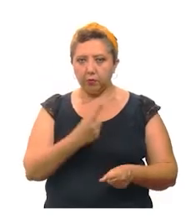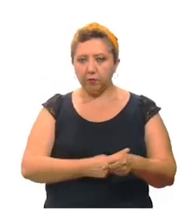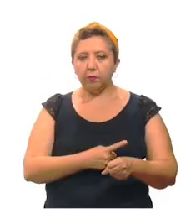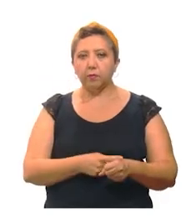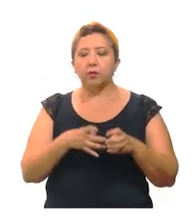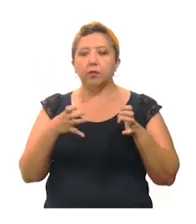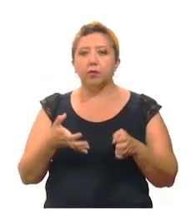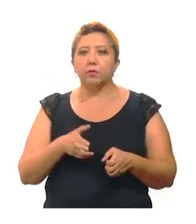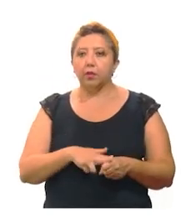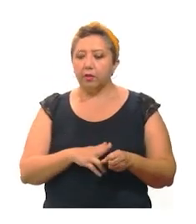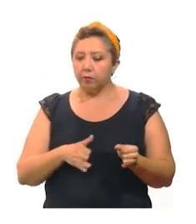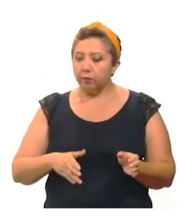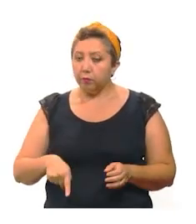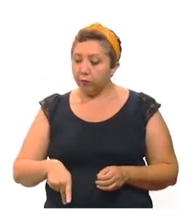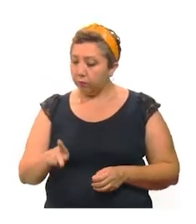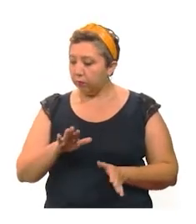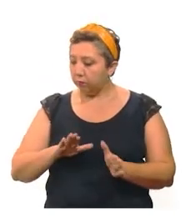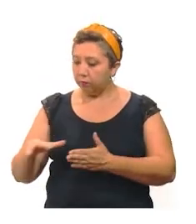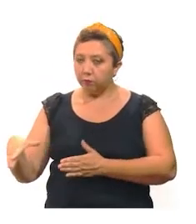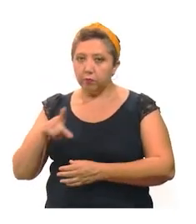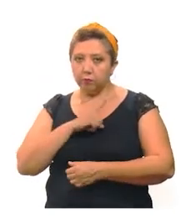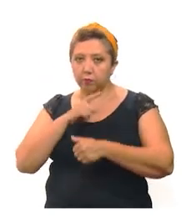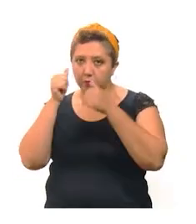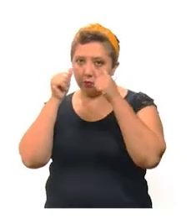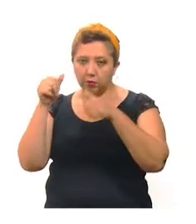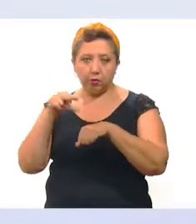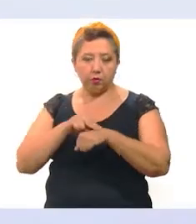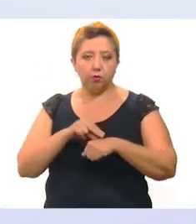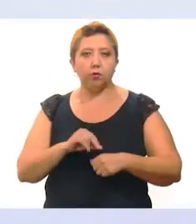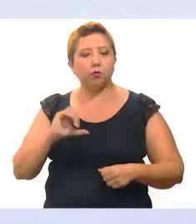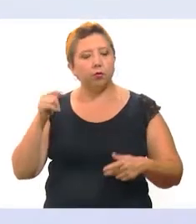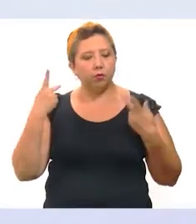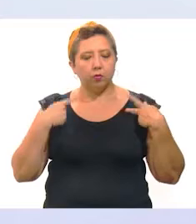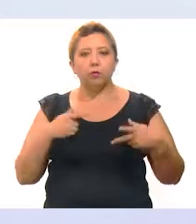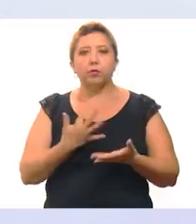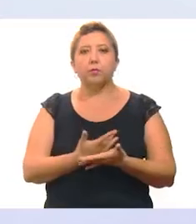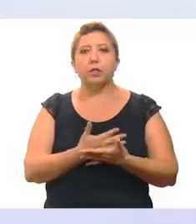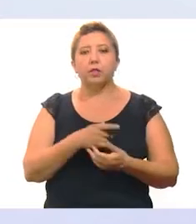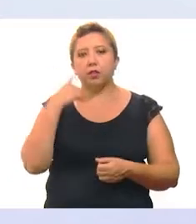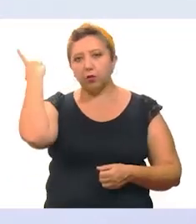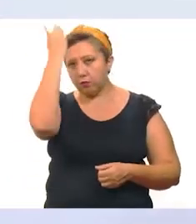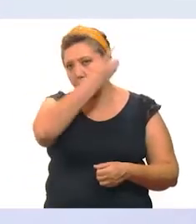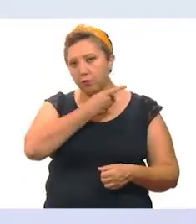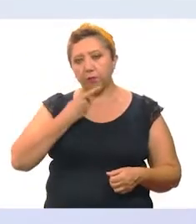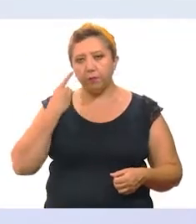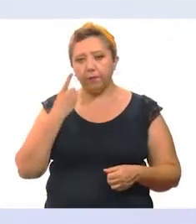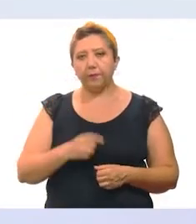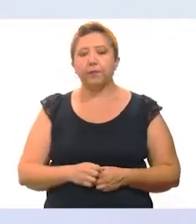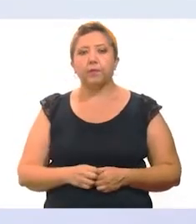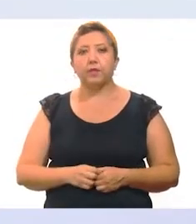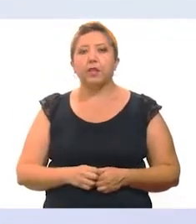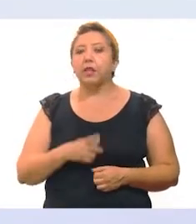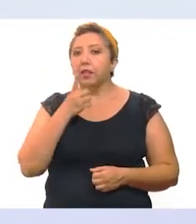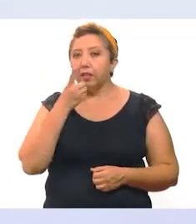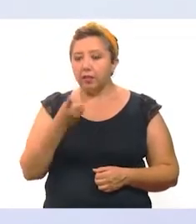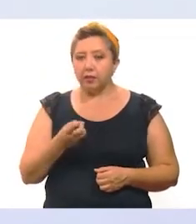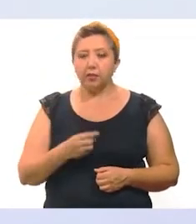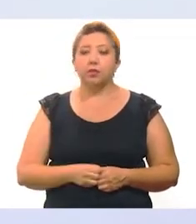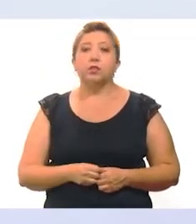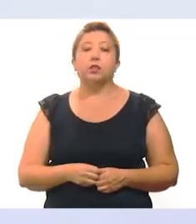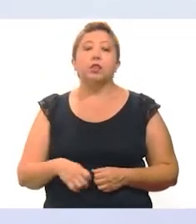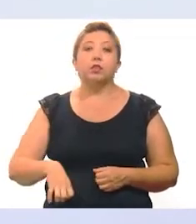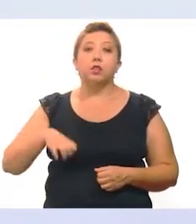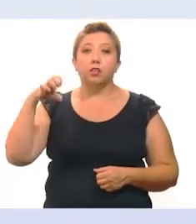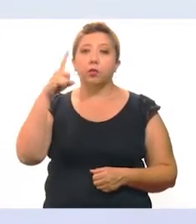casos positivos están en hospitales públicos y en aislamiento total. Hay otros pacientes a la espera de diagnóstico. El rango de edad de